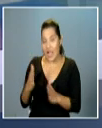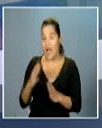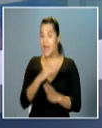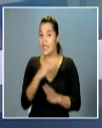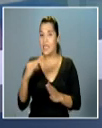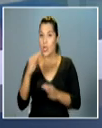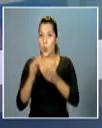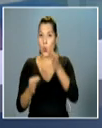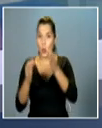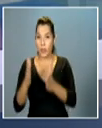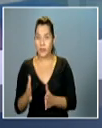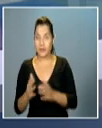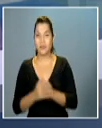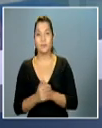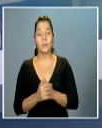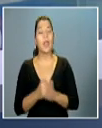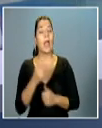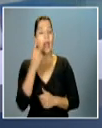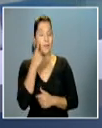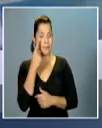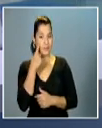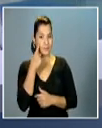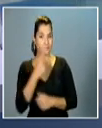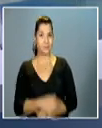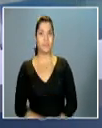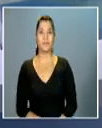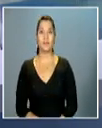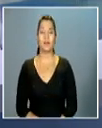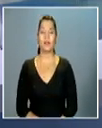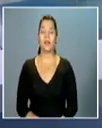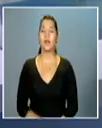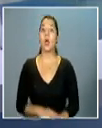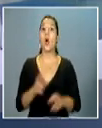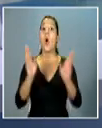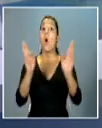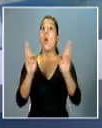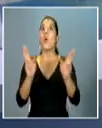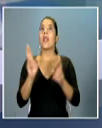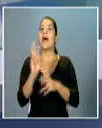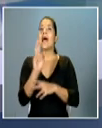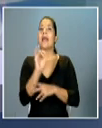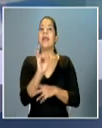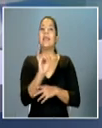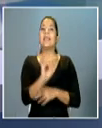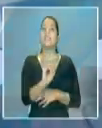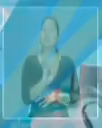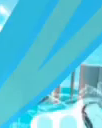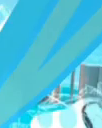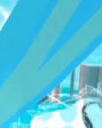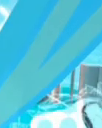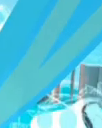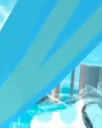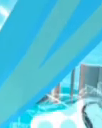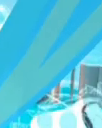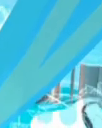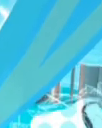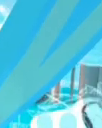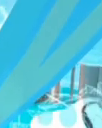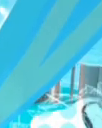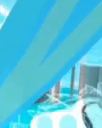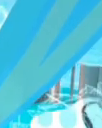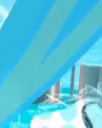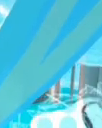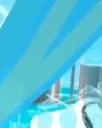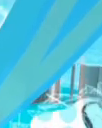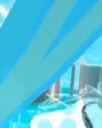jueces? Vamos a ver, ayuda un poco. Ojalá que esto no solamente quede a nivel de estadístico y que al final del año